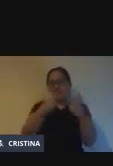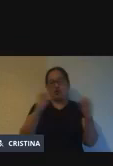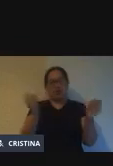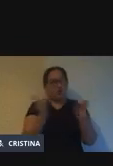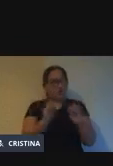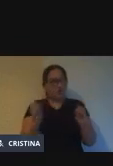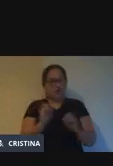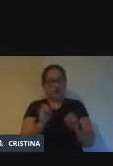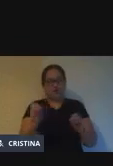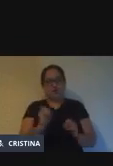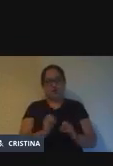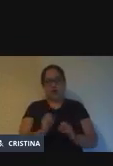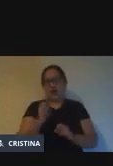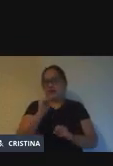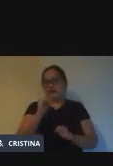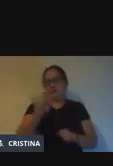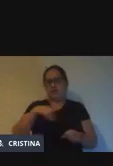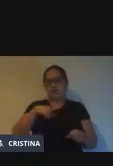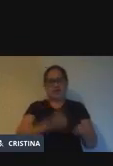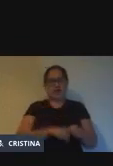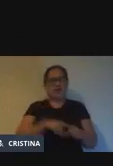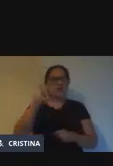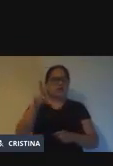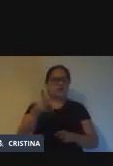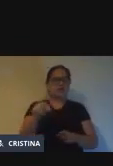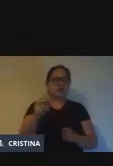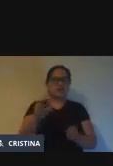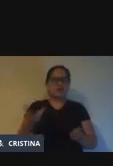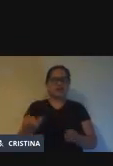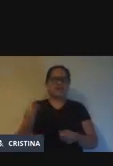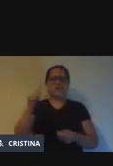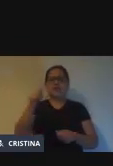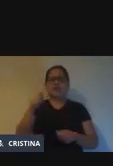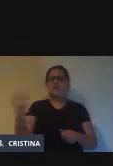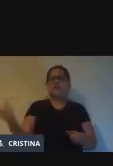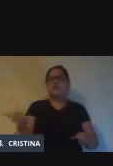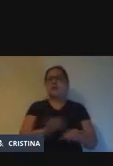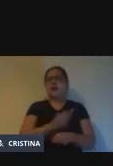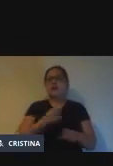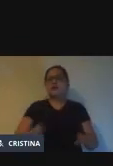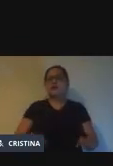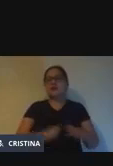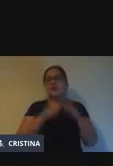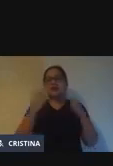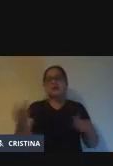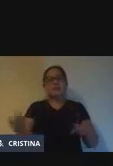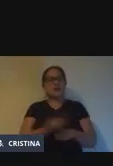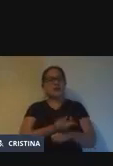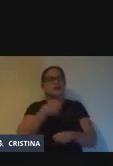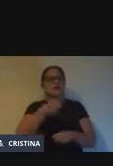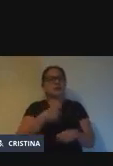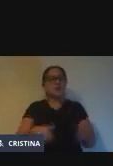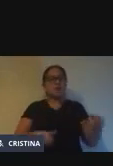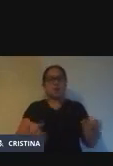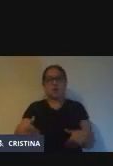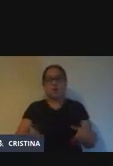charla cotidiana. Tenemos que hablar de la situación que está generando mi irritabilidad.